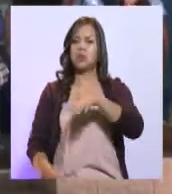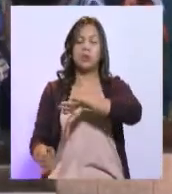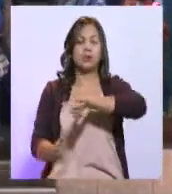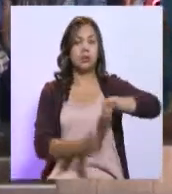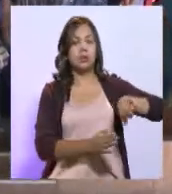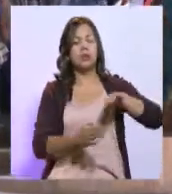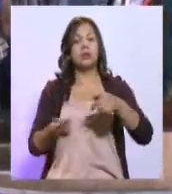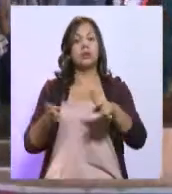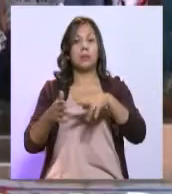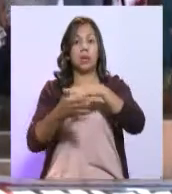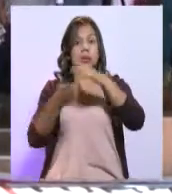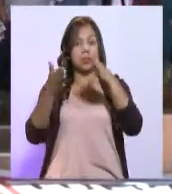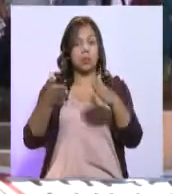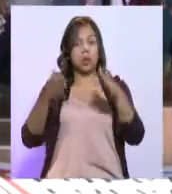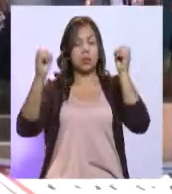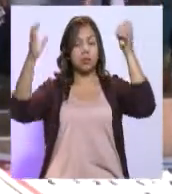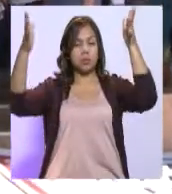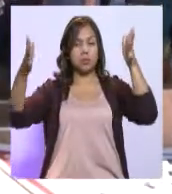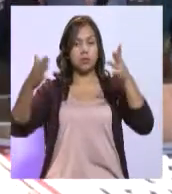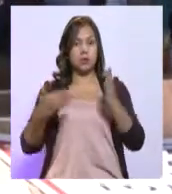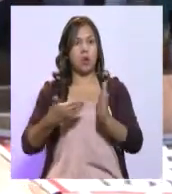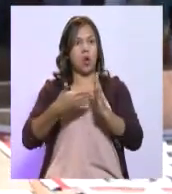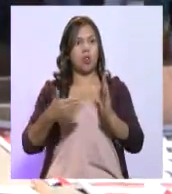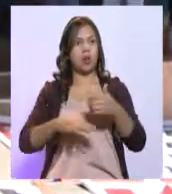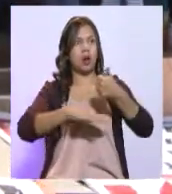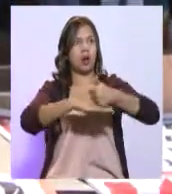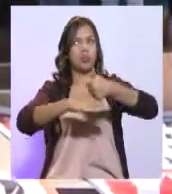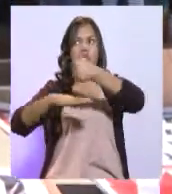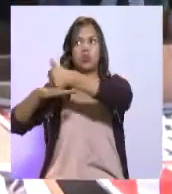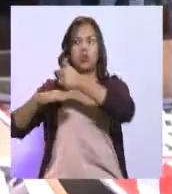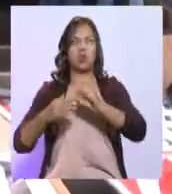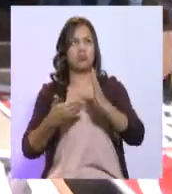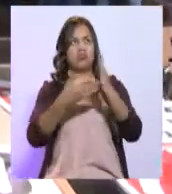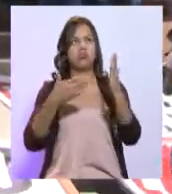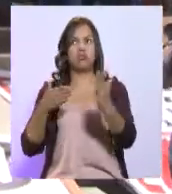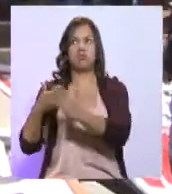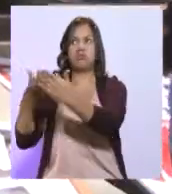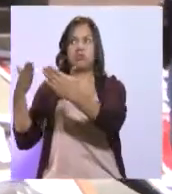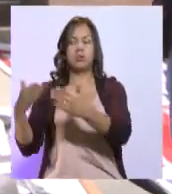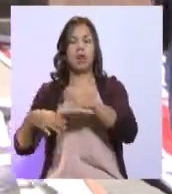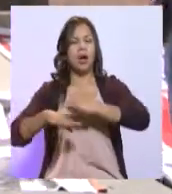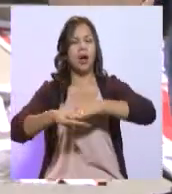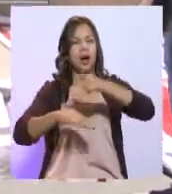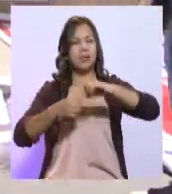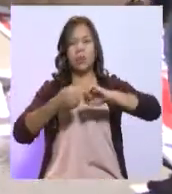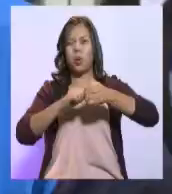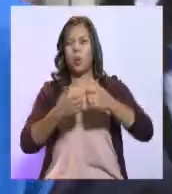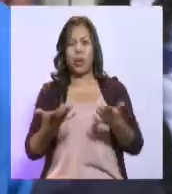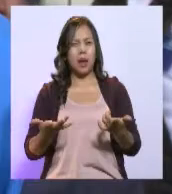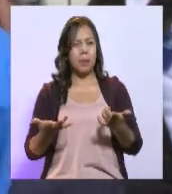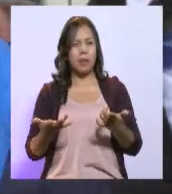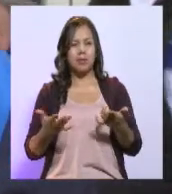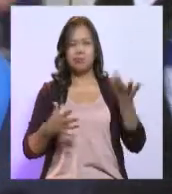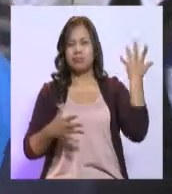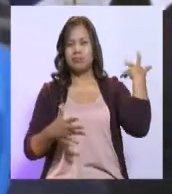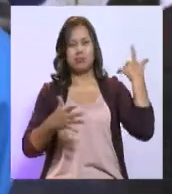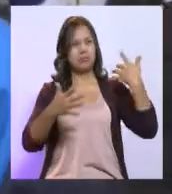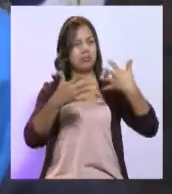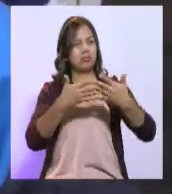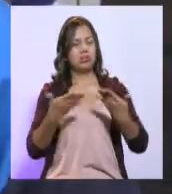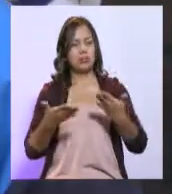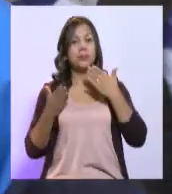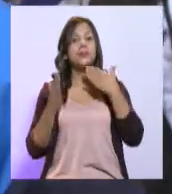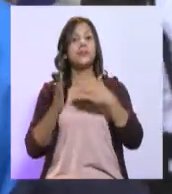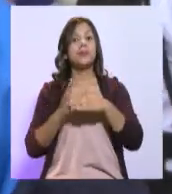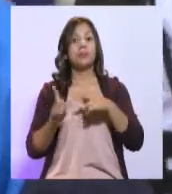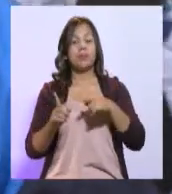docentes también se manifestaron en contra de ambas autoridades por los problemas que enfrentan desde hace varios meses. El asunto radica en